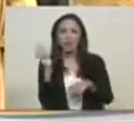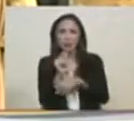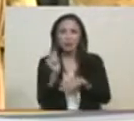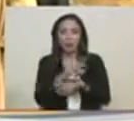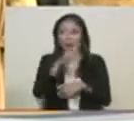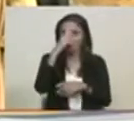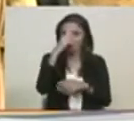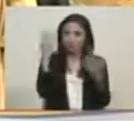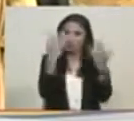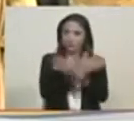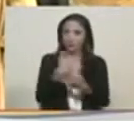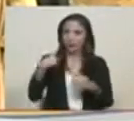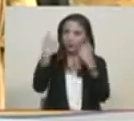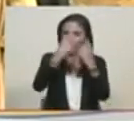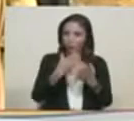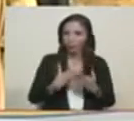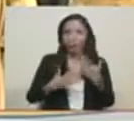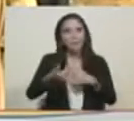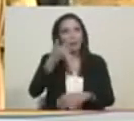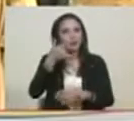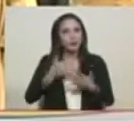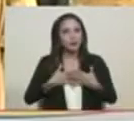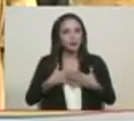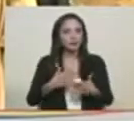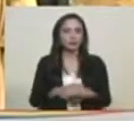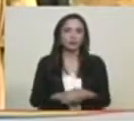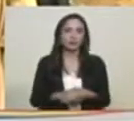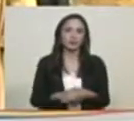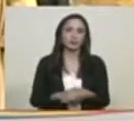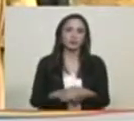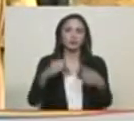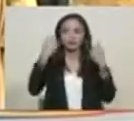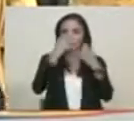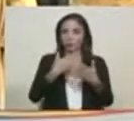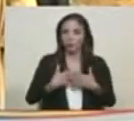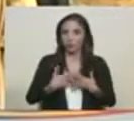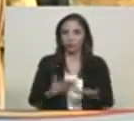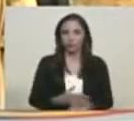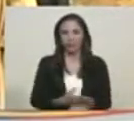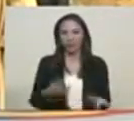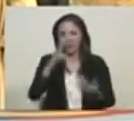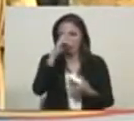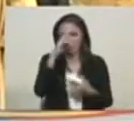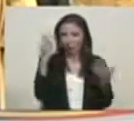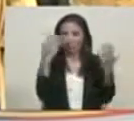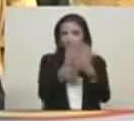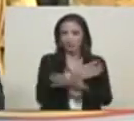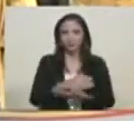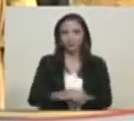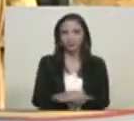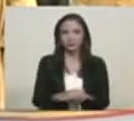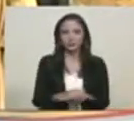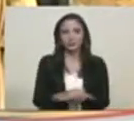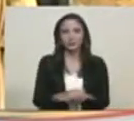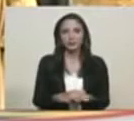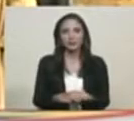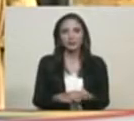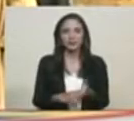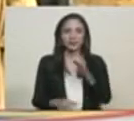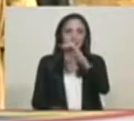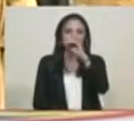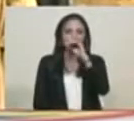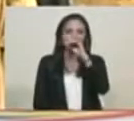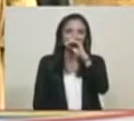tiene una duda pregunta me llama y me pregunta si usted tiene alguna duda en un momento dado la gente